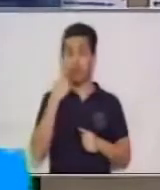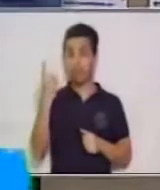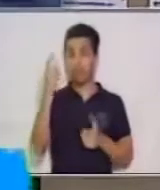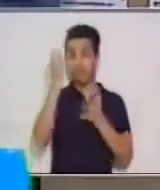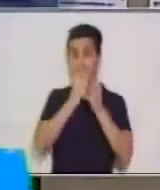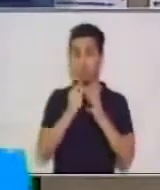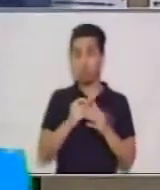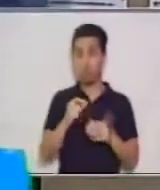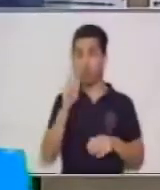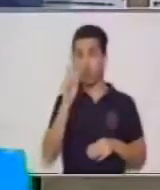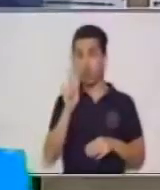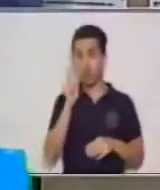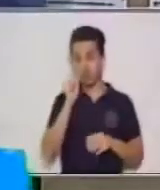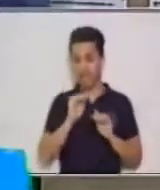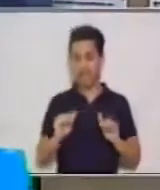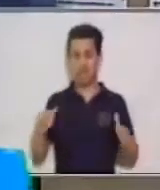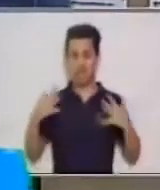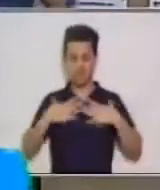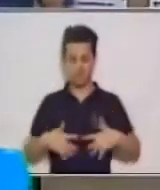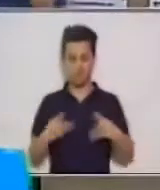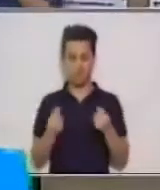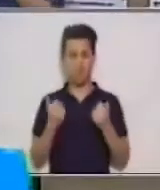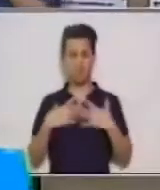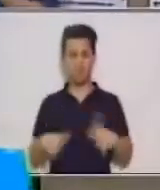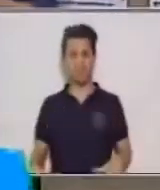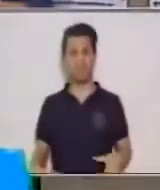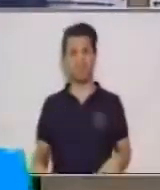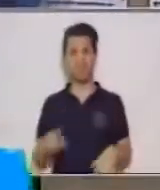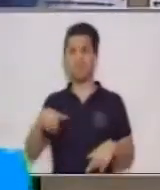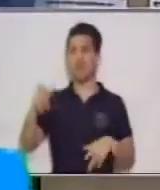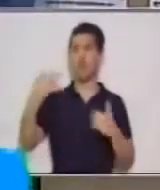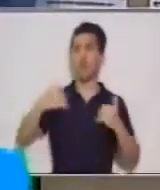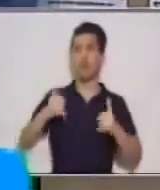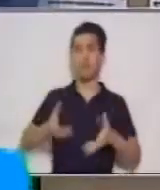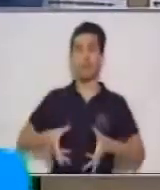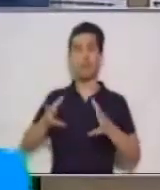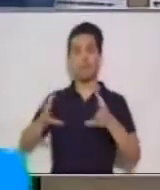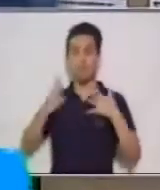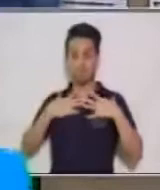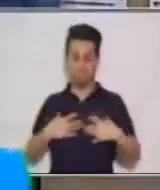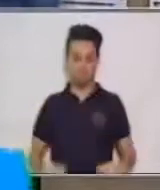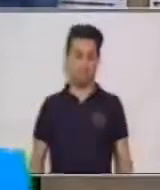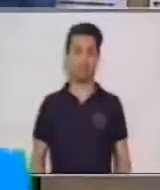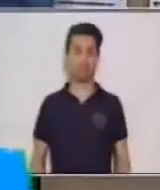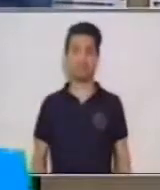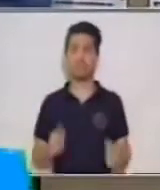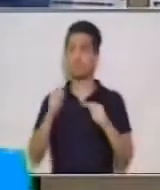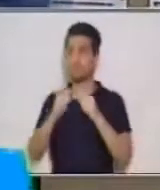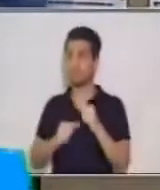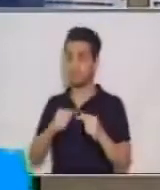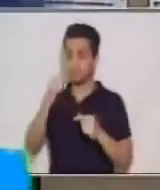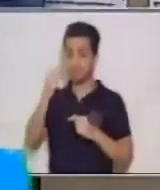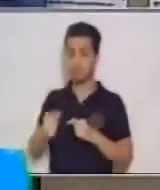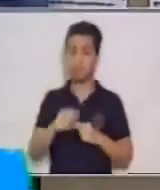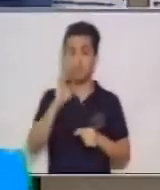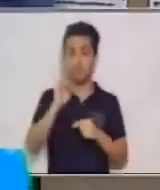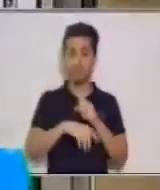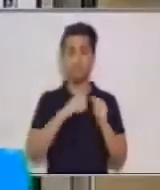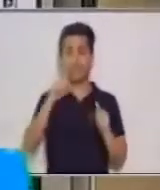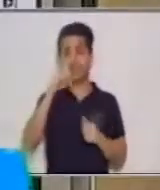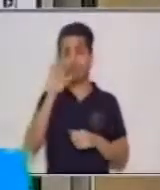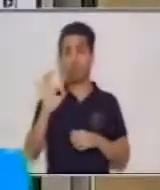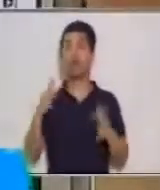está sucio, fue a jugar pelota y se llenó de lodo. Y el efecto es que al regresar a casa se tuvo que